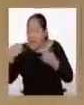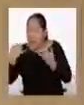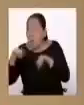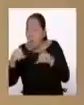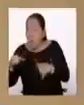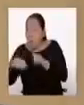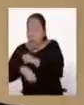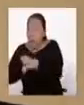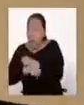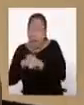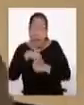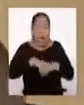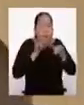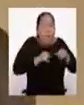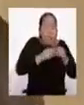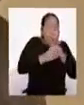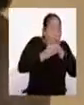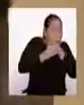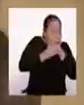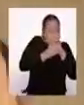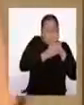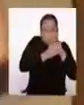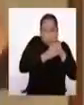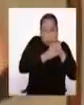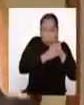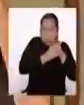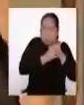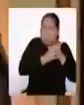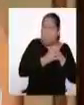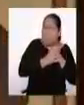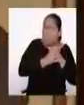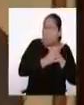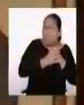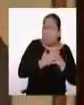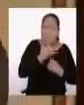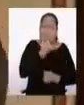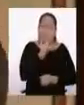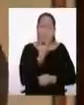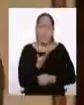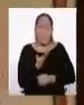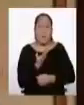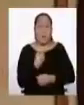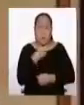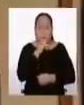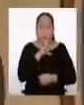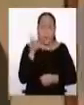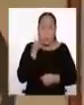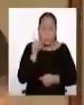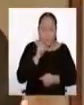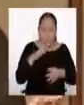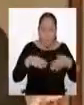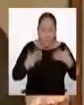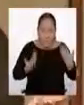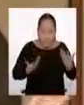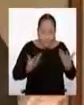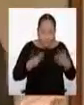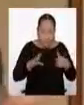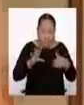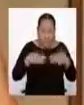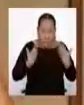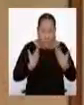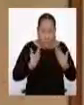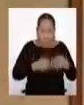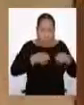decía, eso no puede ser. Entonces, ¿qué pasó? Que yo decía, no, yo no puedo perder esto que